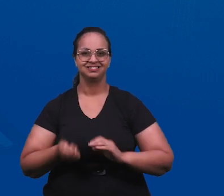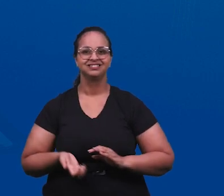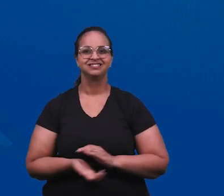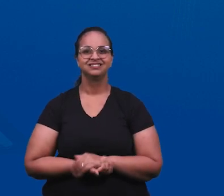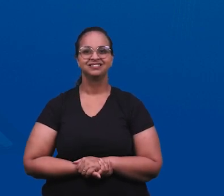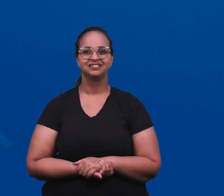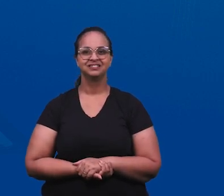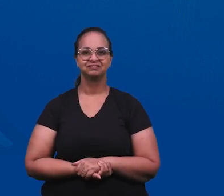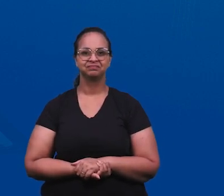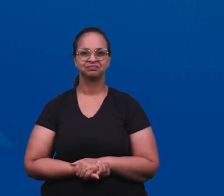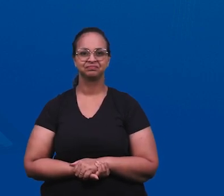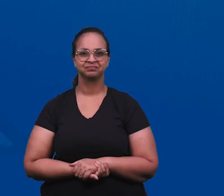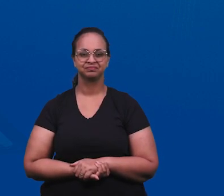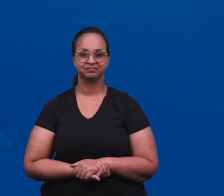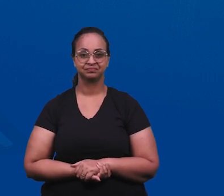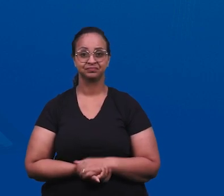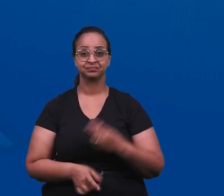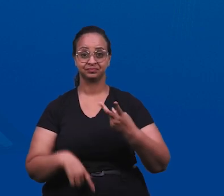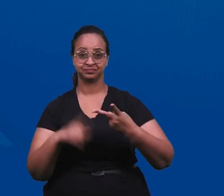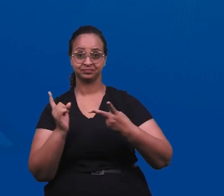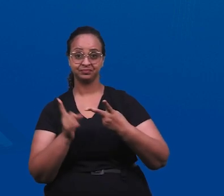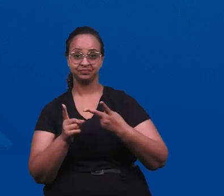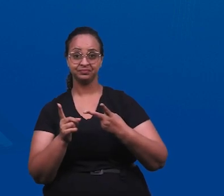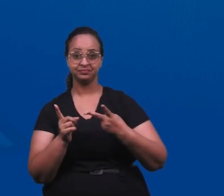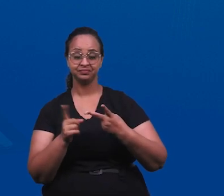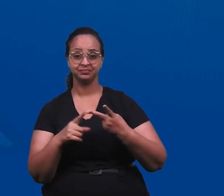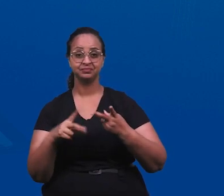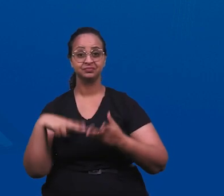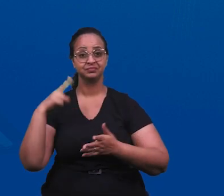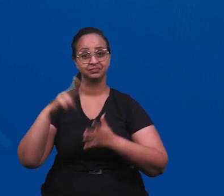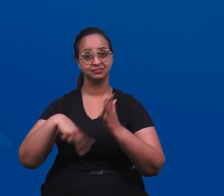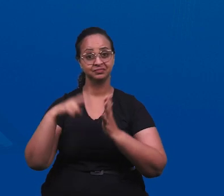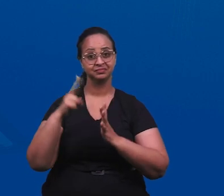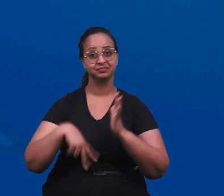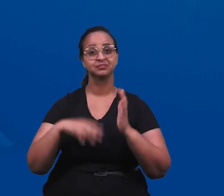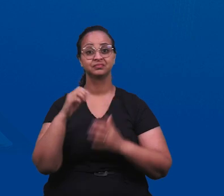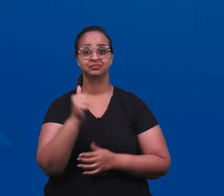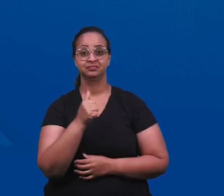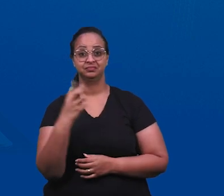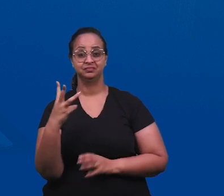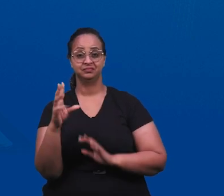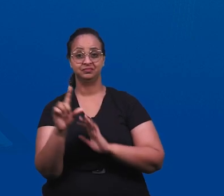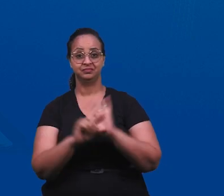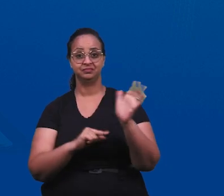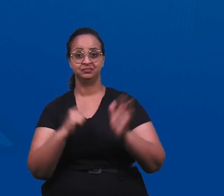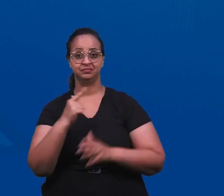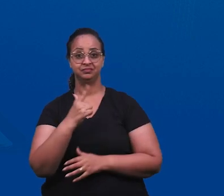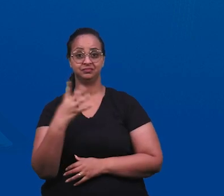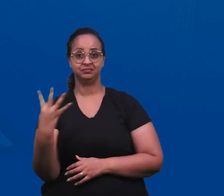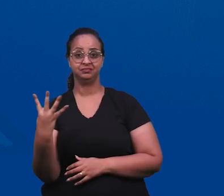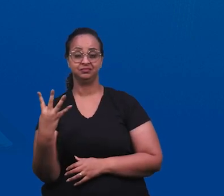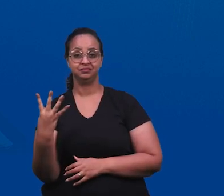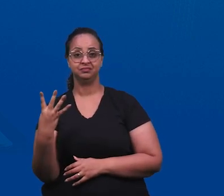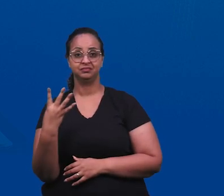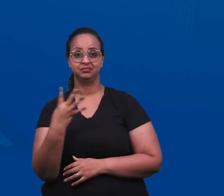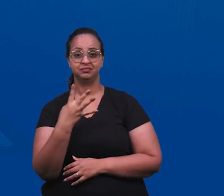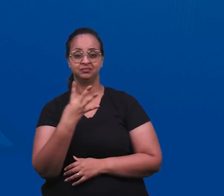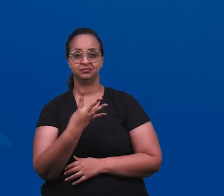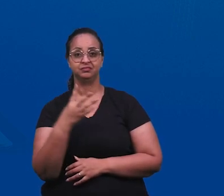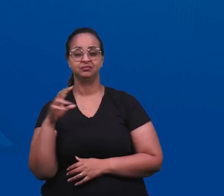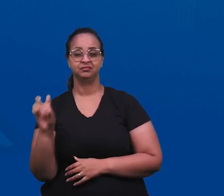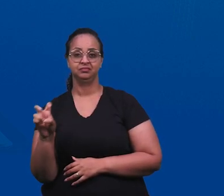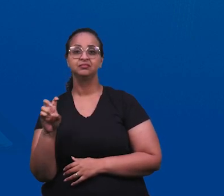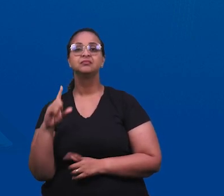del Señor. Mateo capítulo 13, versículos 45 y 46. ¿Qué hizo el hombre que